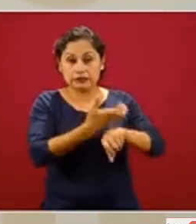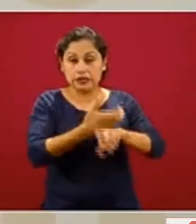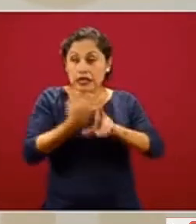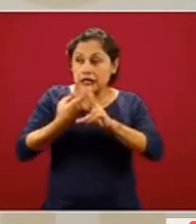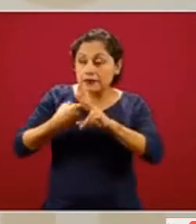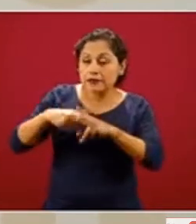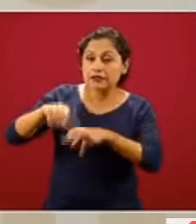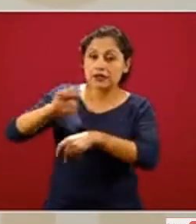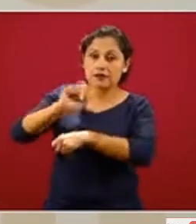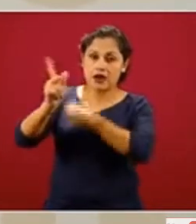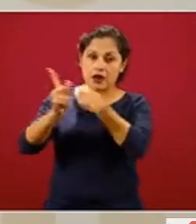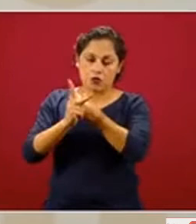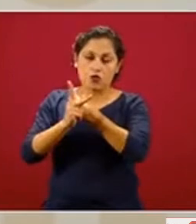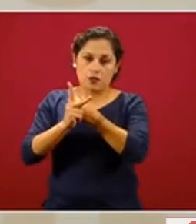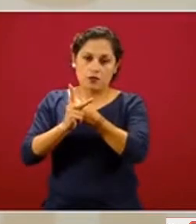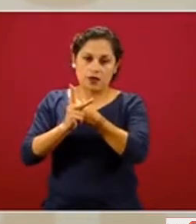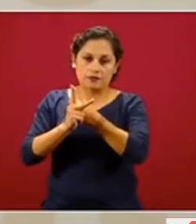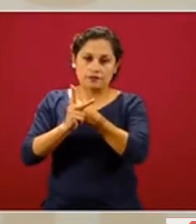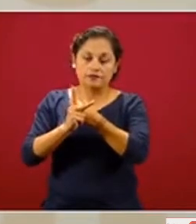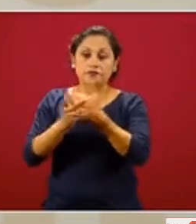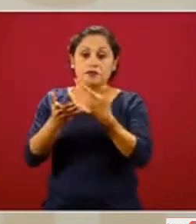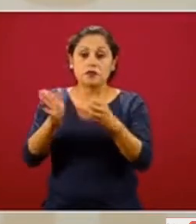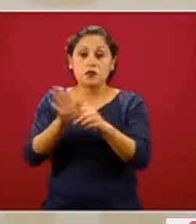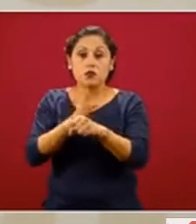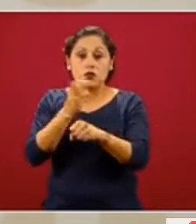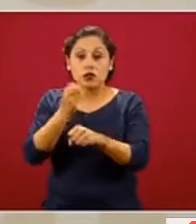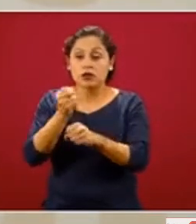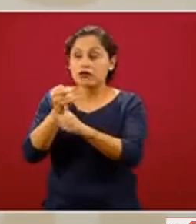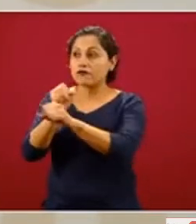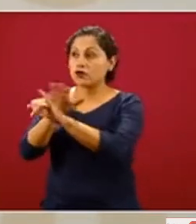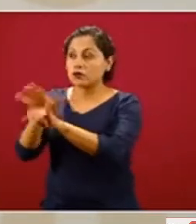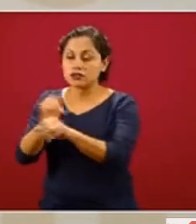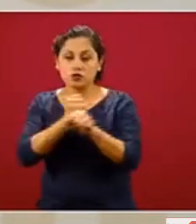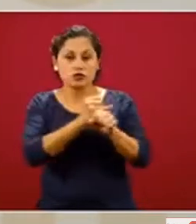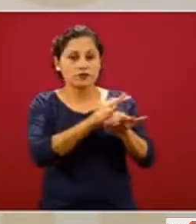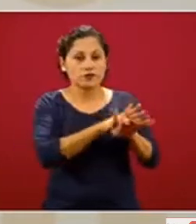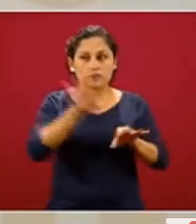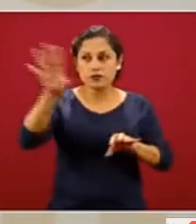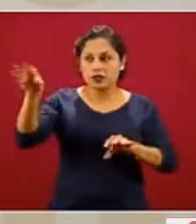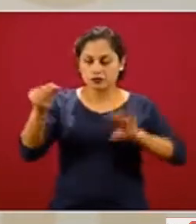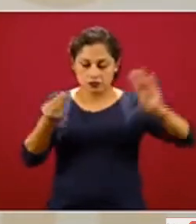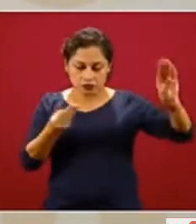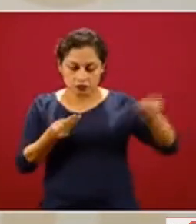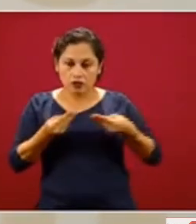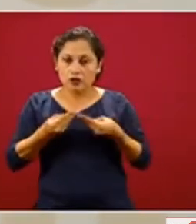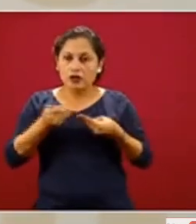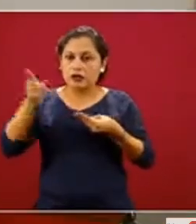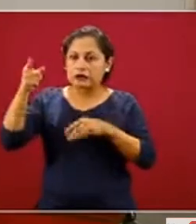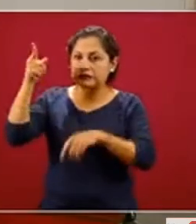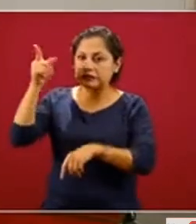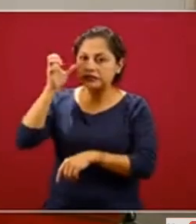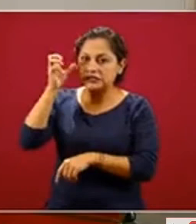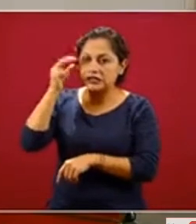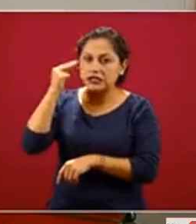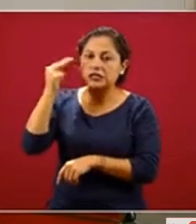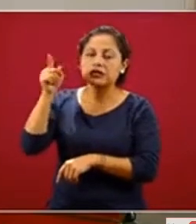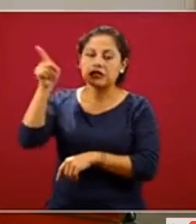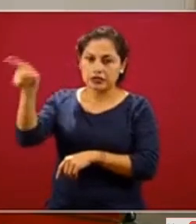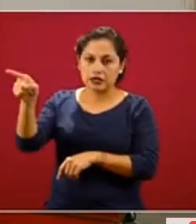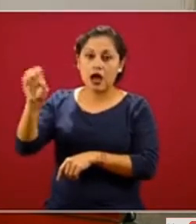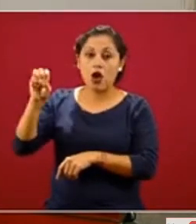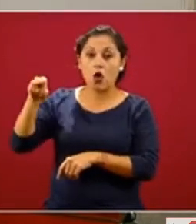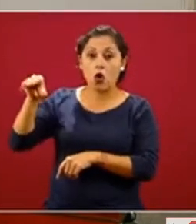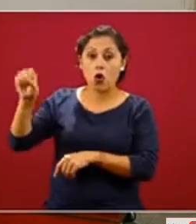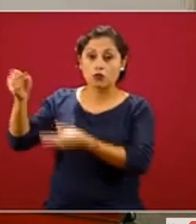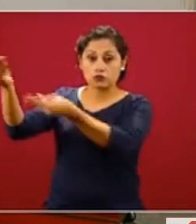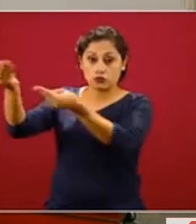Occidental. De modo que la información que existía más consistente era la de Wuhan, China, a través de la Organización Mundial de la